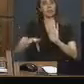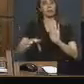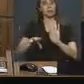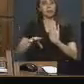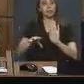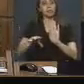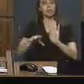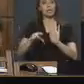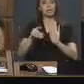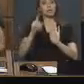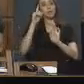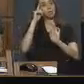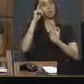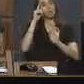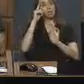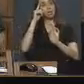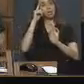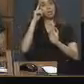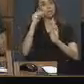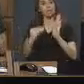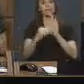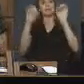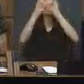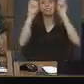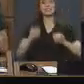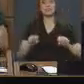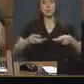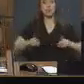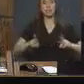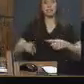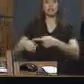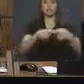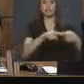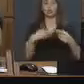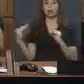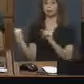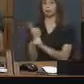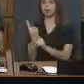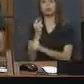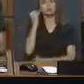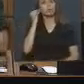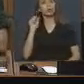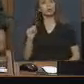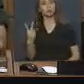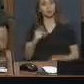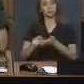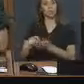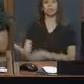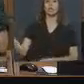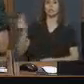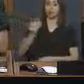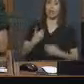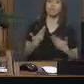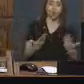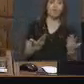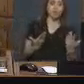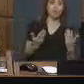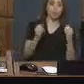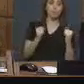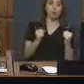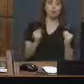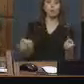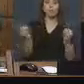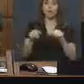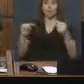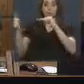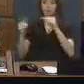orientación normativa de consagrar un sistema de derechos sociales. Lo conversamos con la subsecretaria en su momento, nos dijeron que estaban disponibles para poder retomar